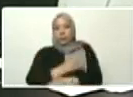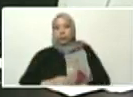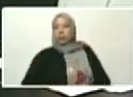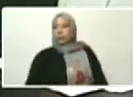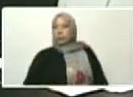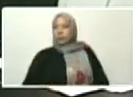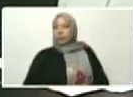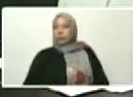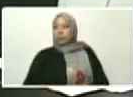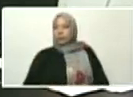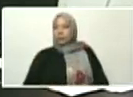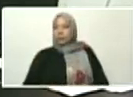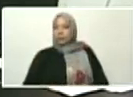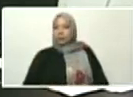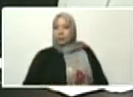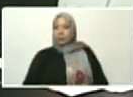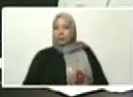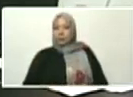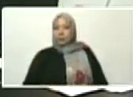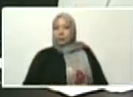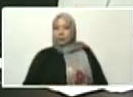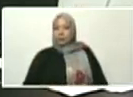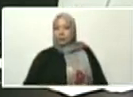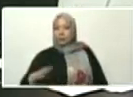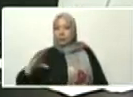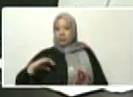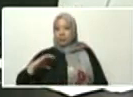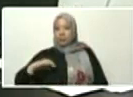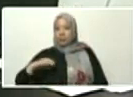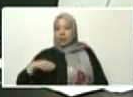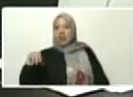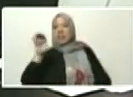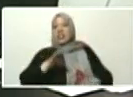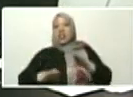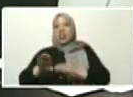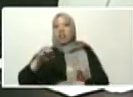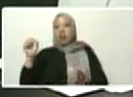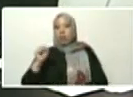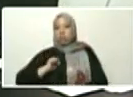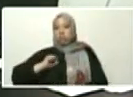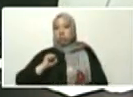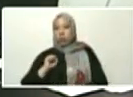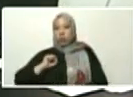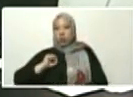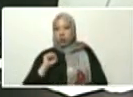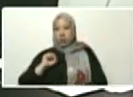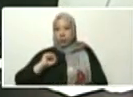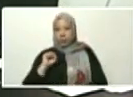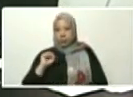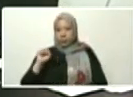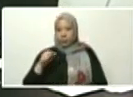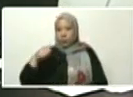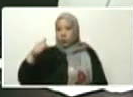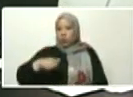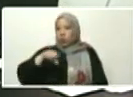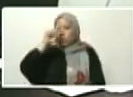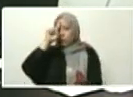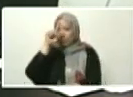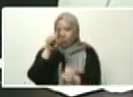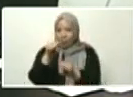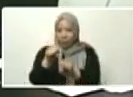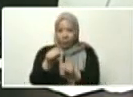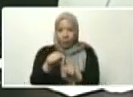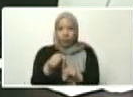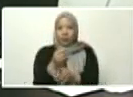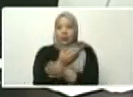Venezuela, el 6CPC, la Policía Científica, porque hoy tuvieron un gran logro, que nos